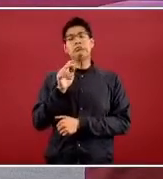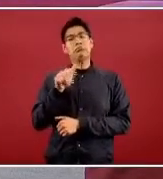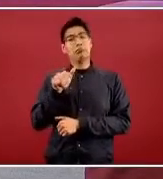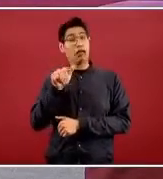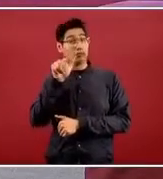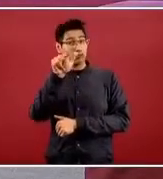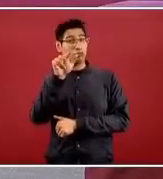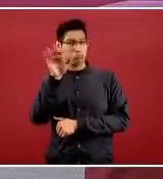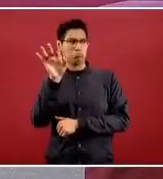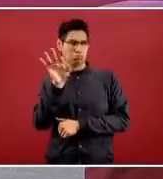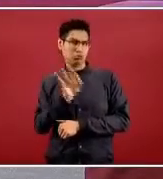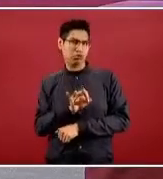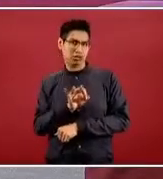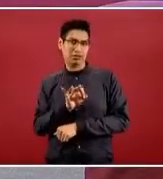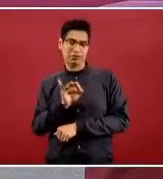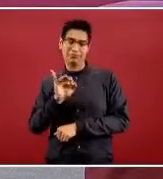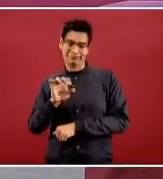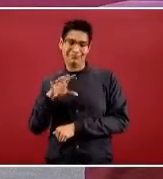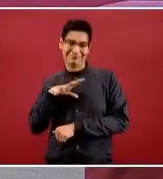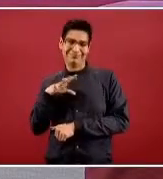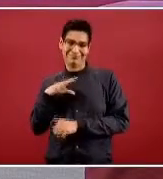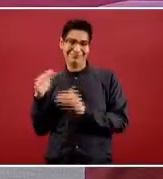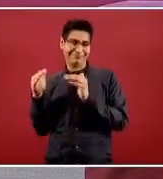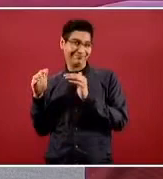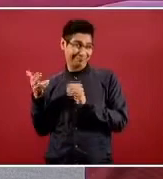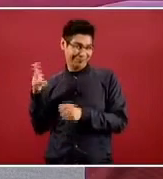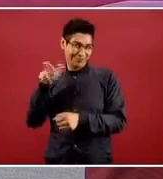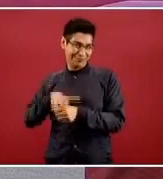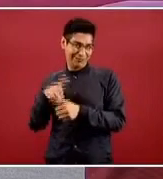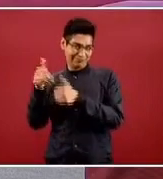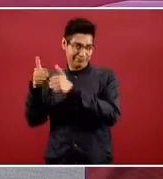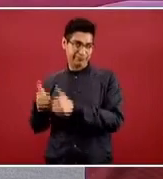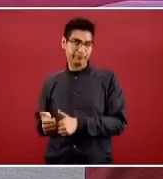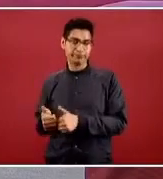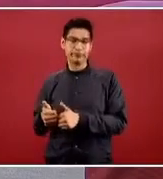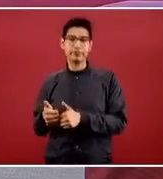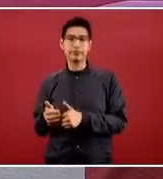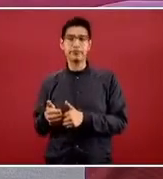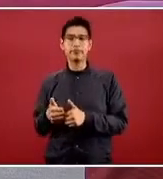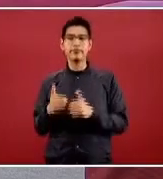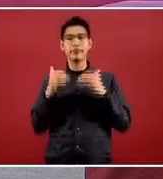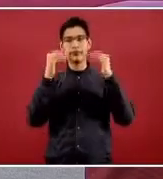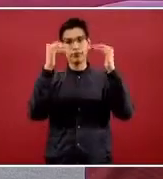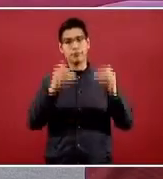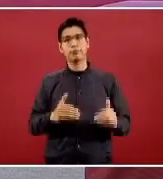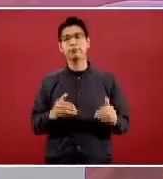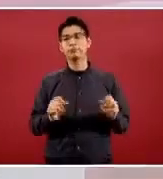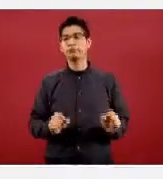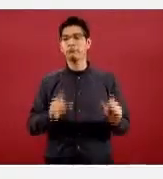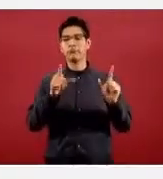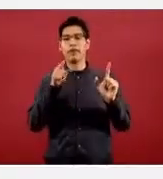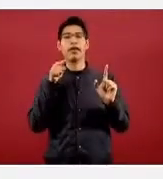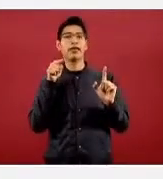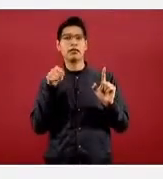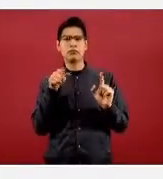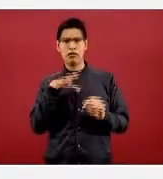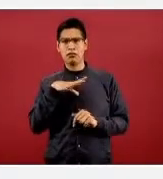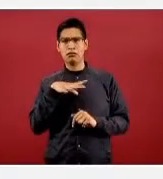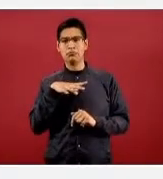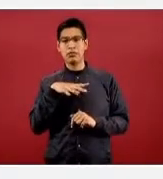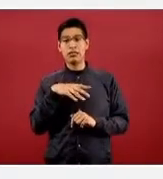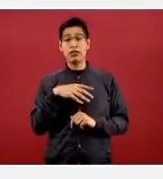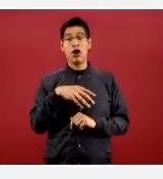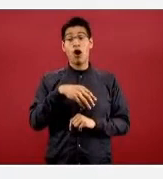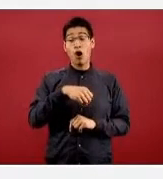En la siguiente diapositiva vemos un desglose de ese 18%, que a su vez se distribuye en un 6, un 11 y un